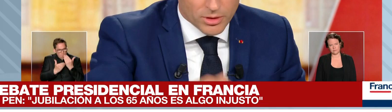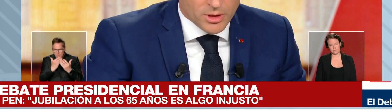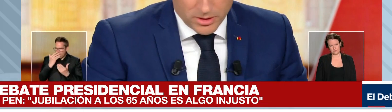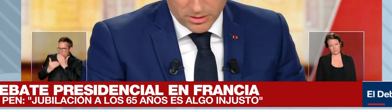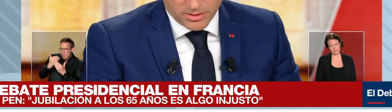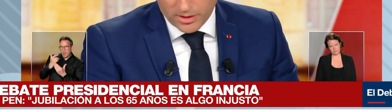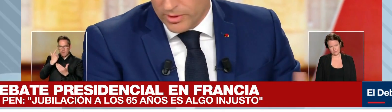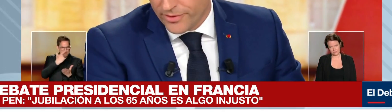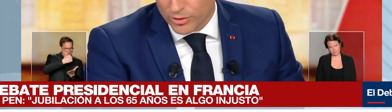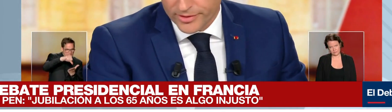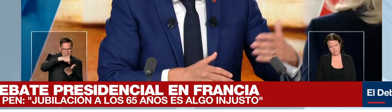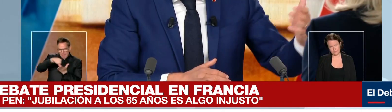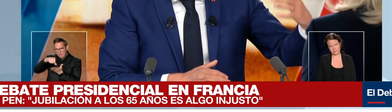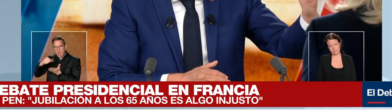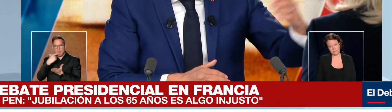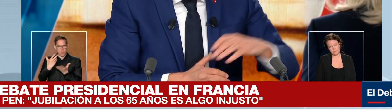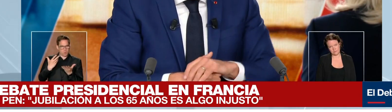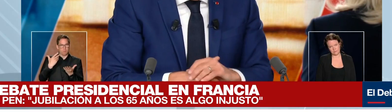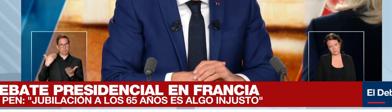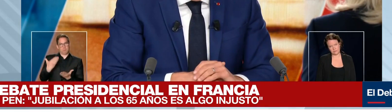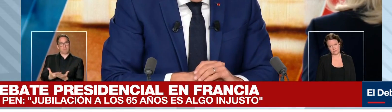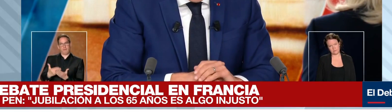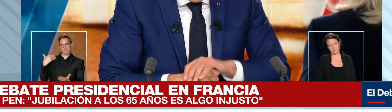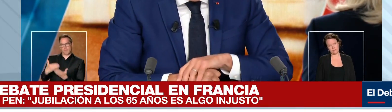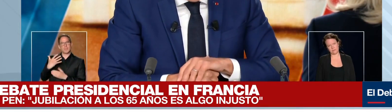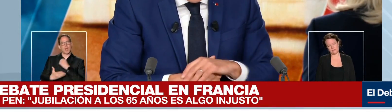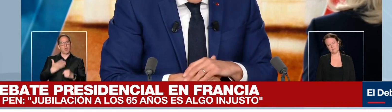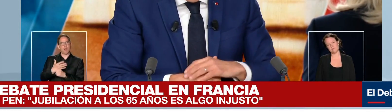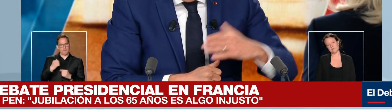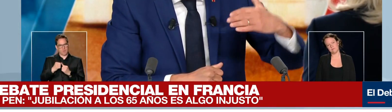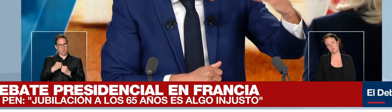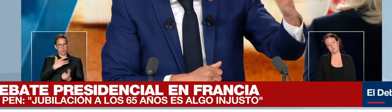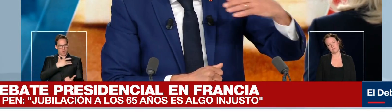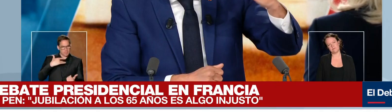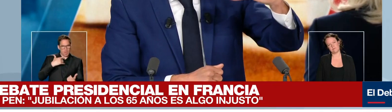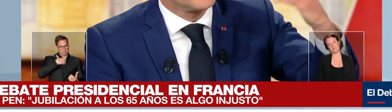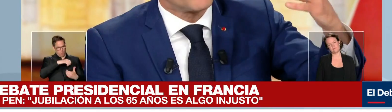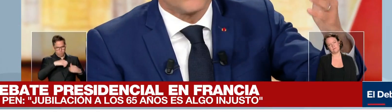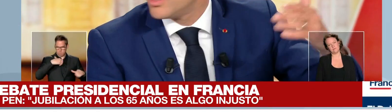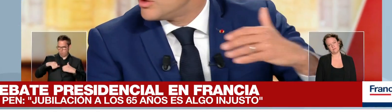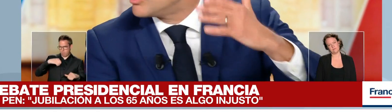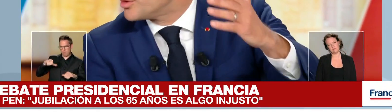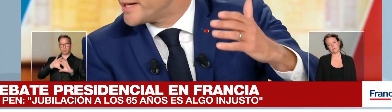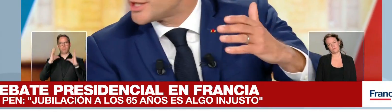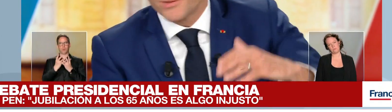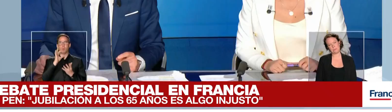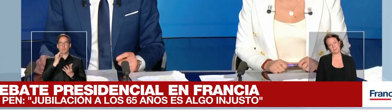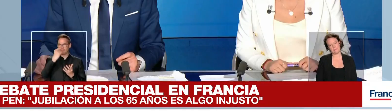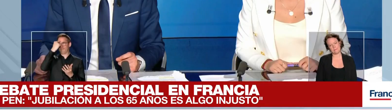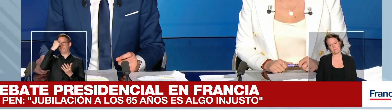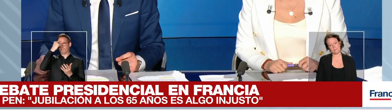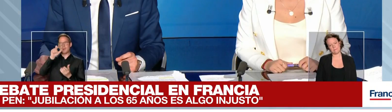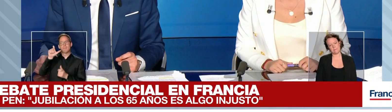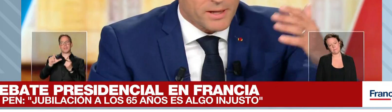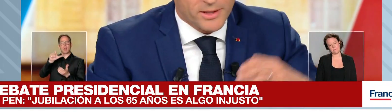financiar. Sobre, lo hicimos en este mandato en términos de salud y también en otros temas y